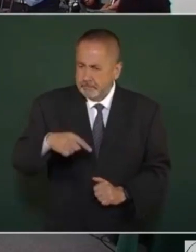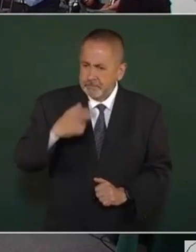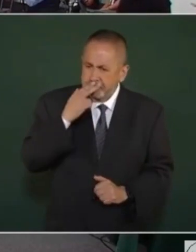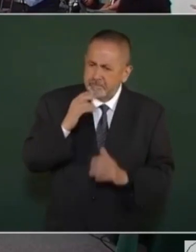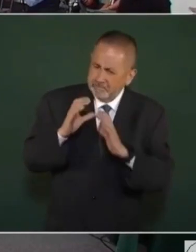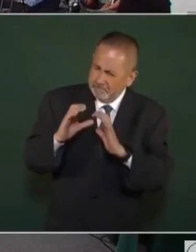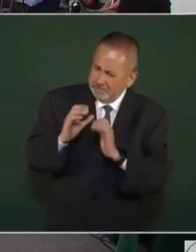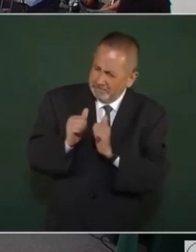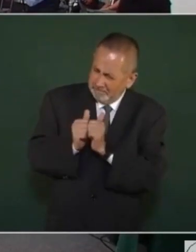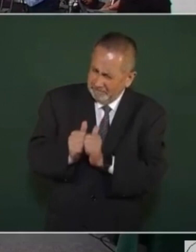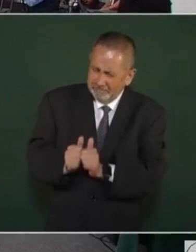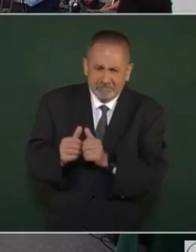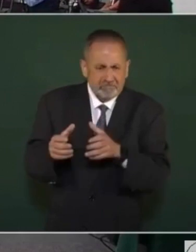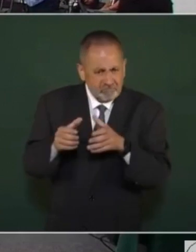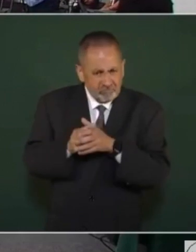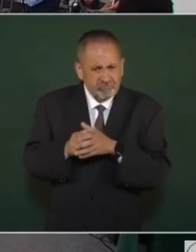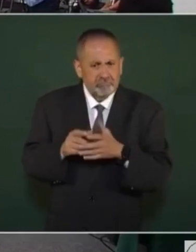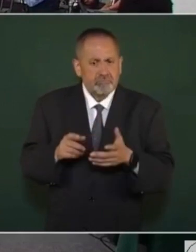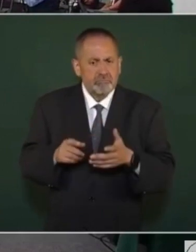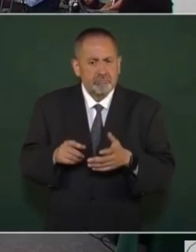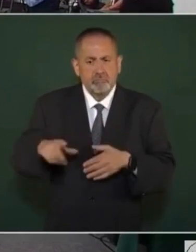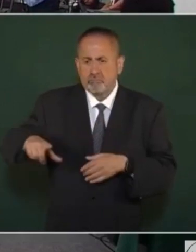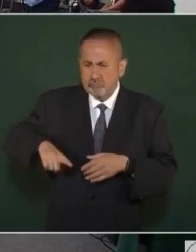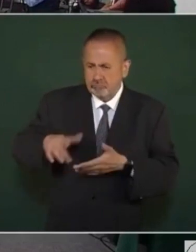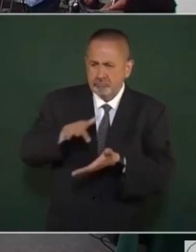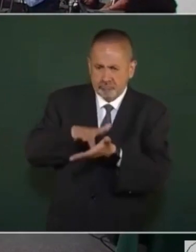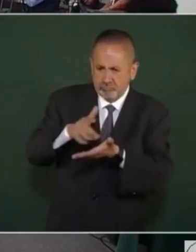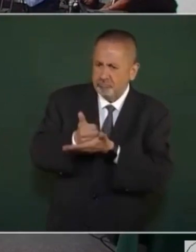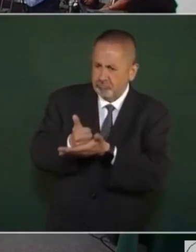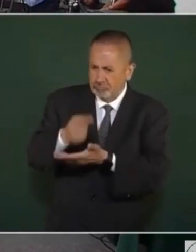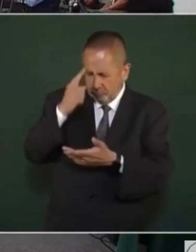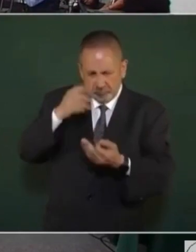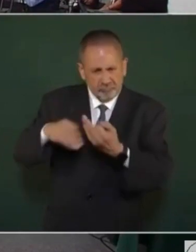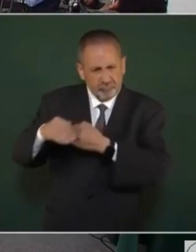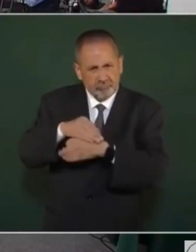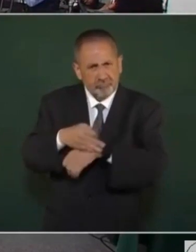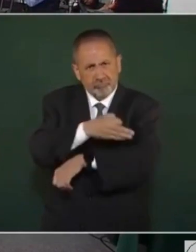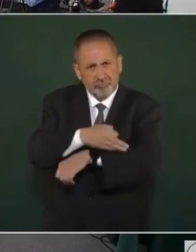Manténlos. El Estado te va a dar a ti.